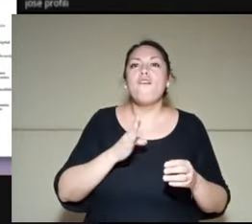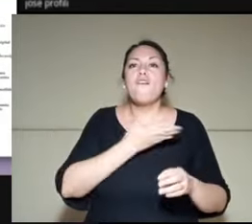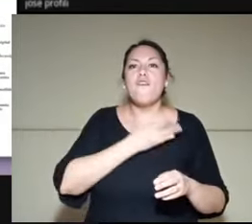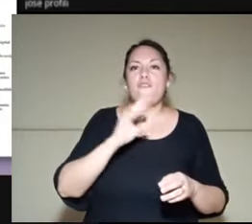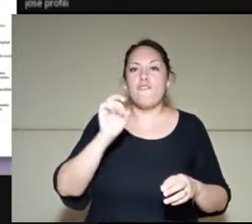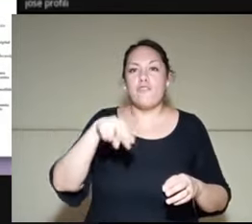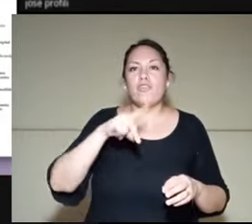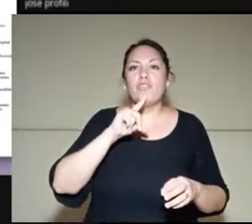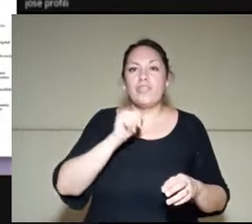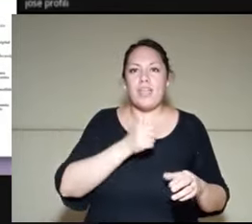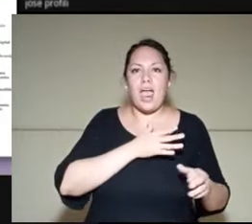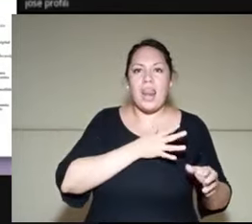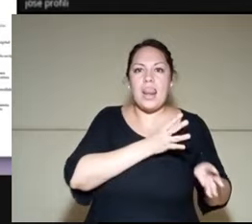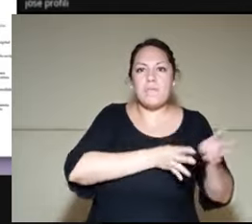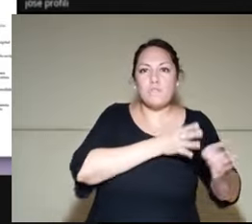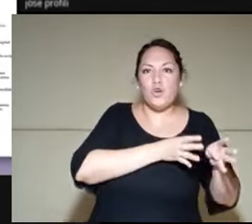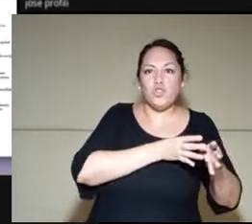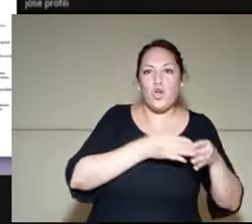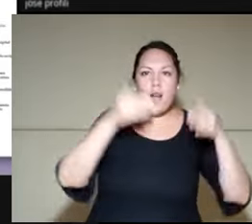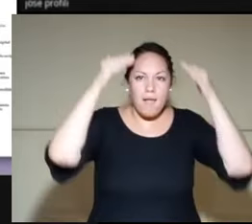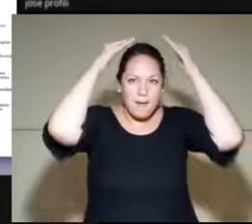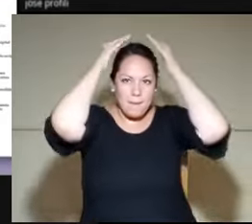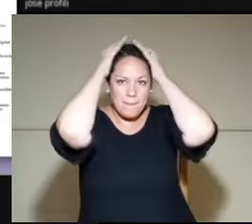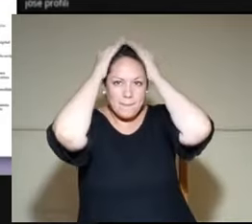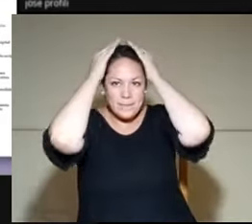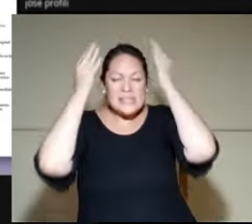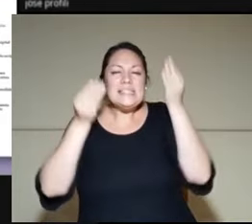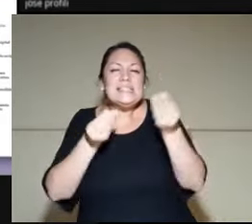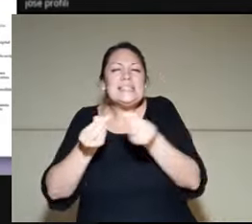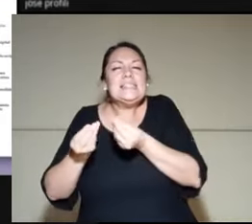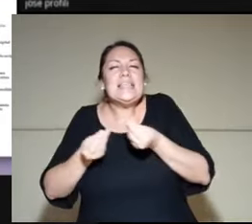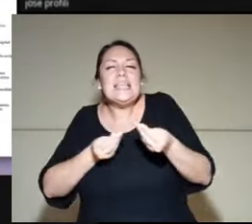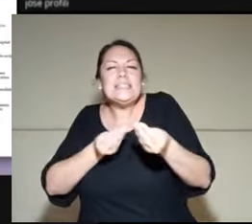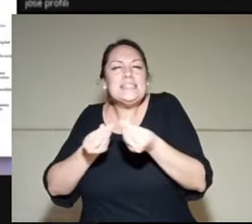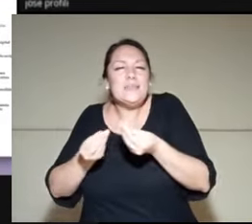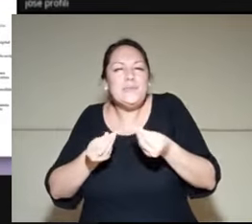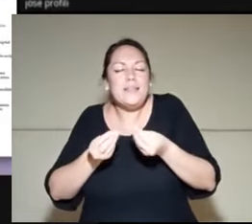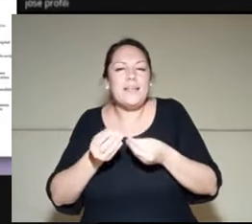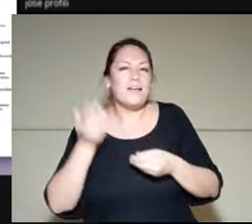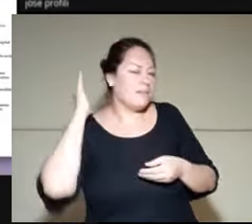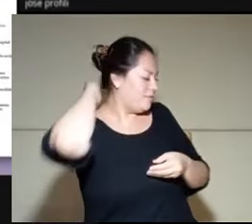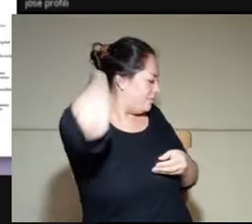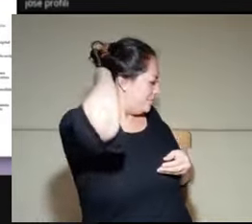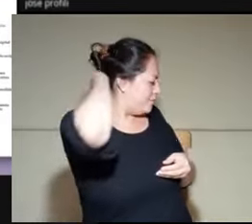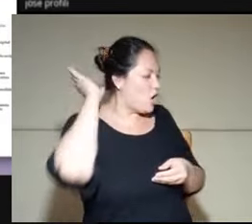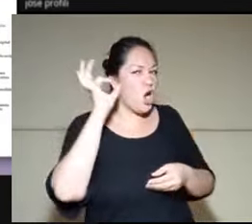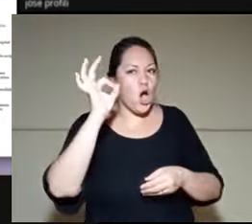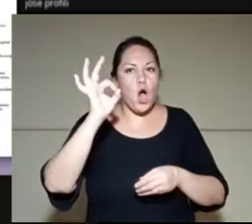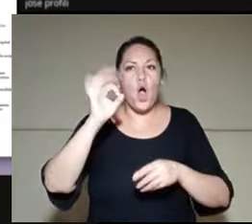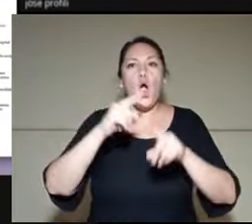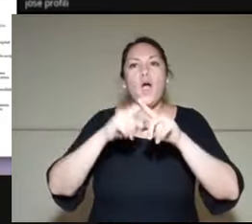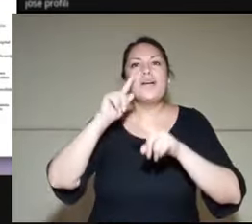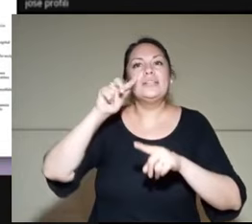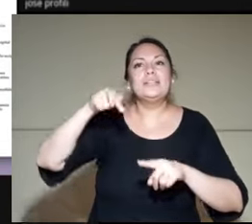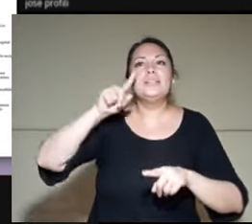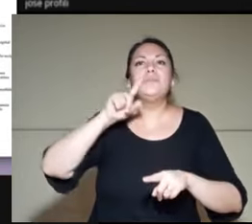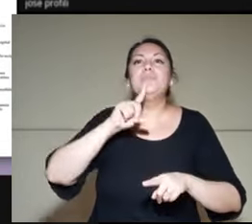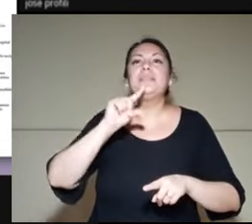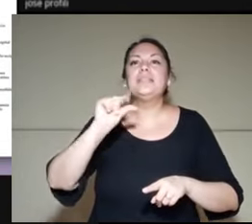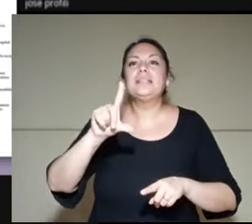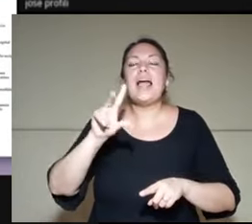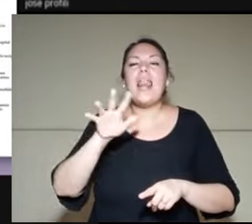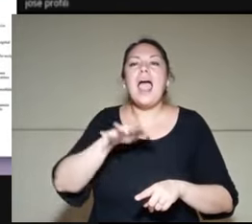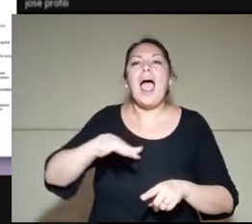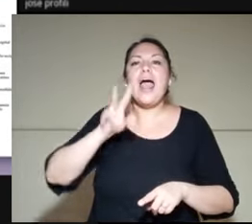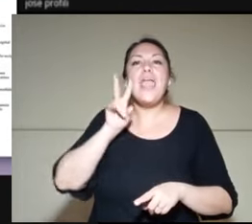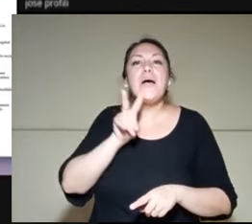con la motricidad, lóbulo parietal asociado con la sensibilidad. Vámonos al occipital. En el occipital nosotros